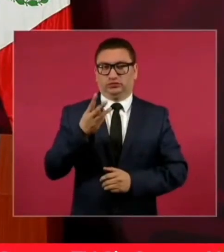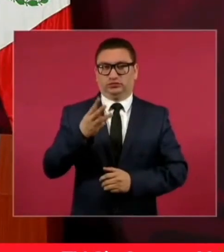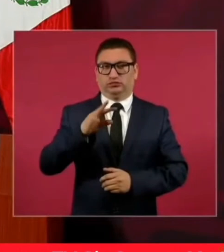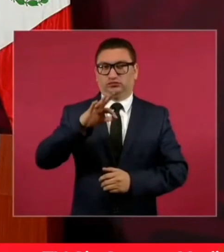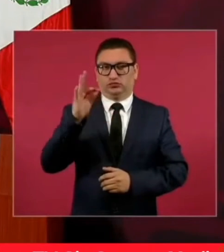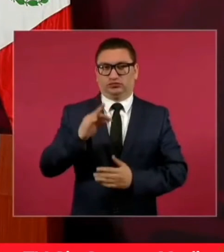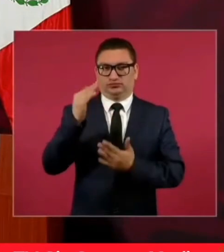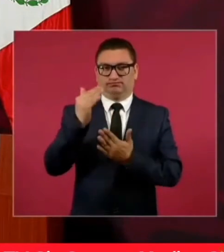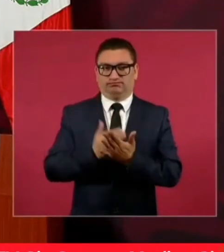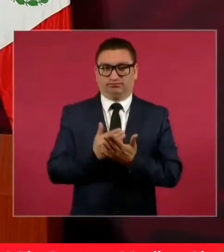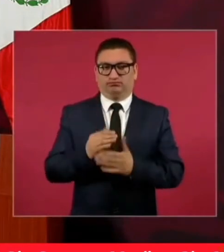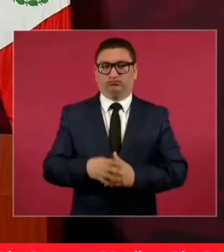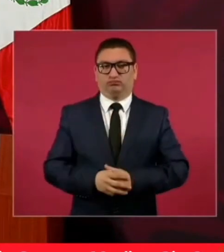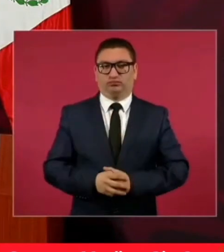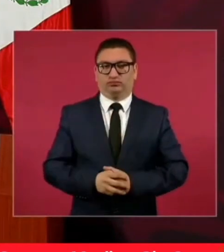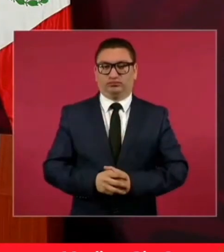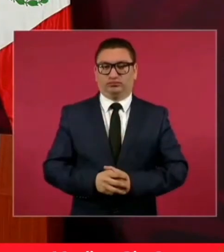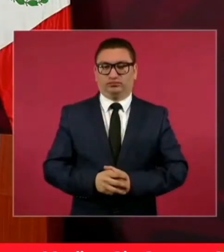43% menos.